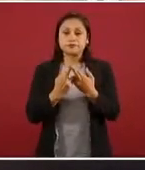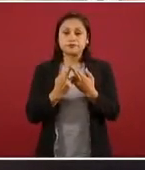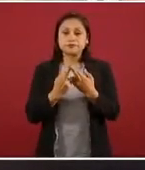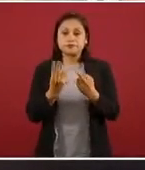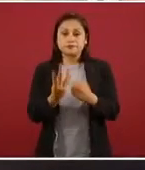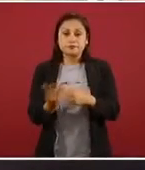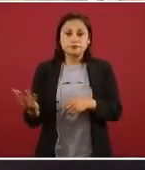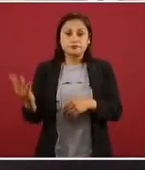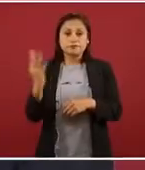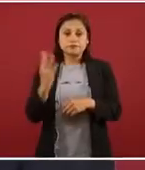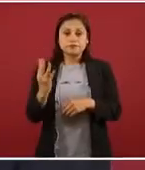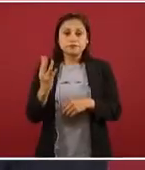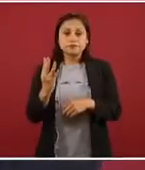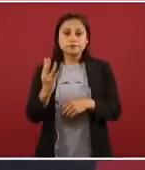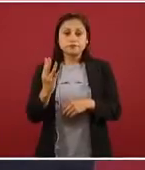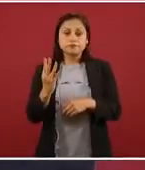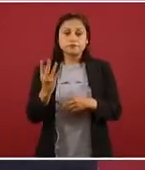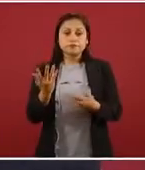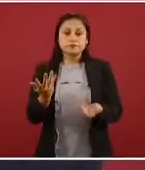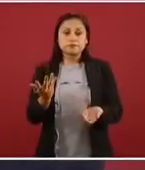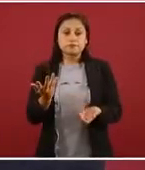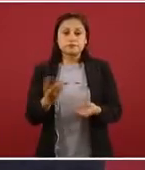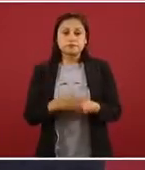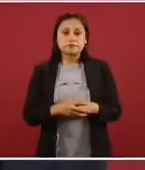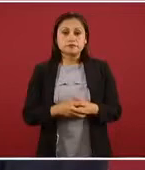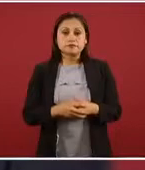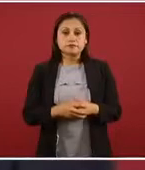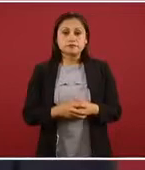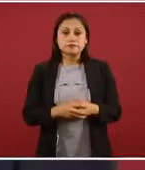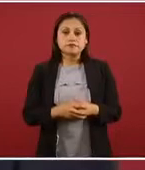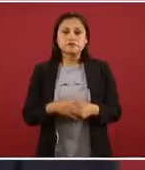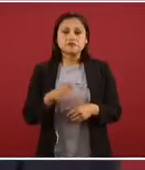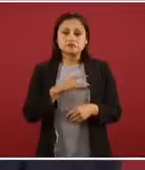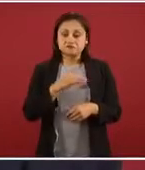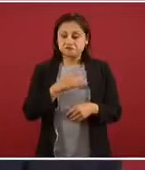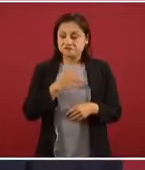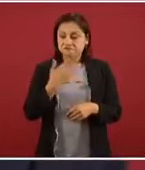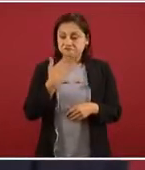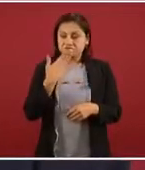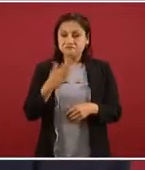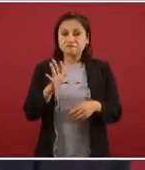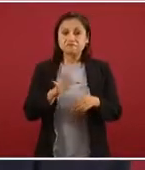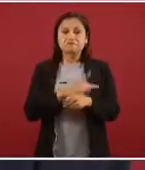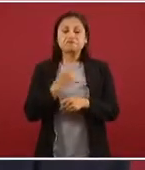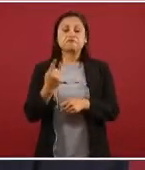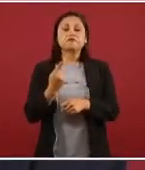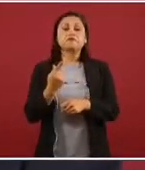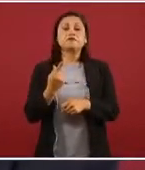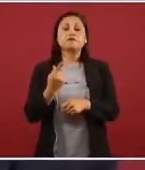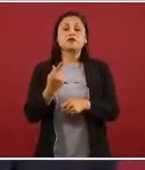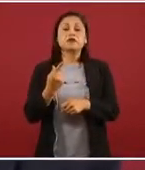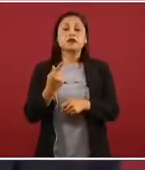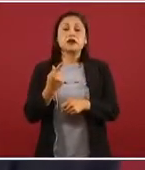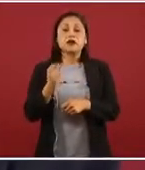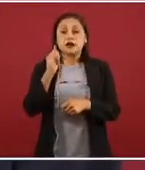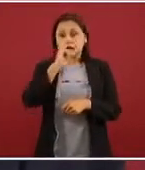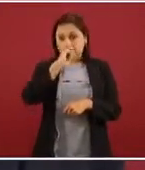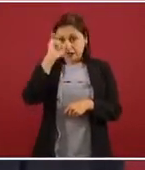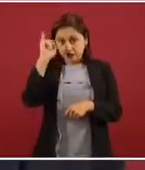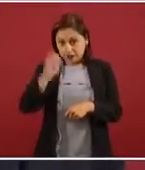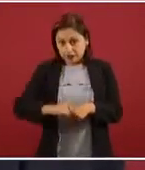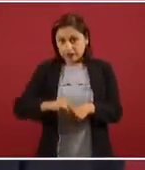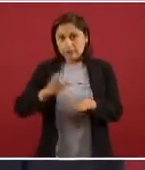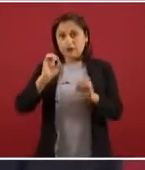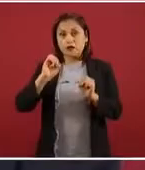porque habían convencido al gerente o a la gerente o a la dueña